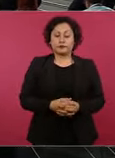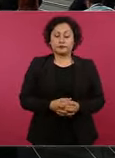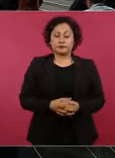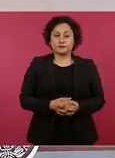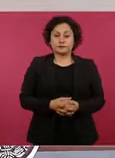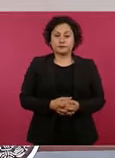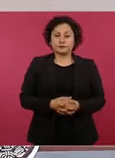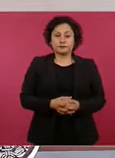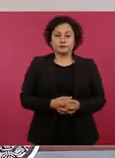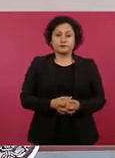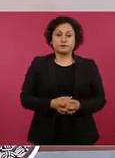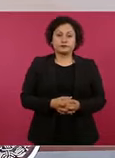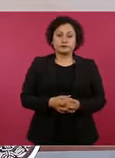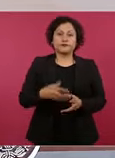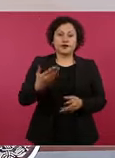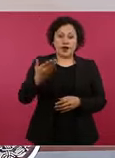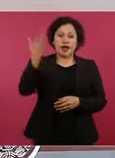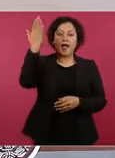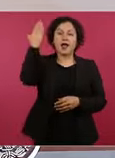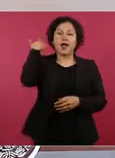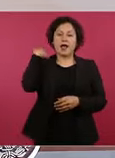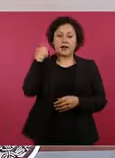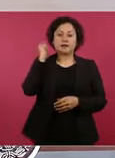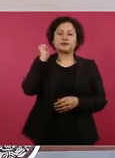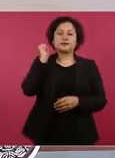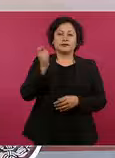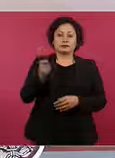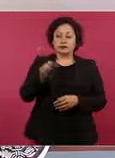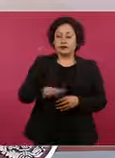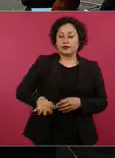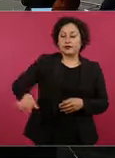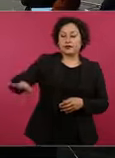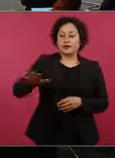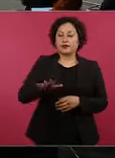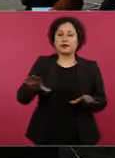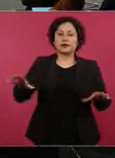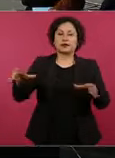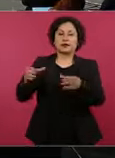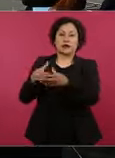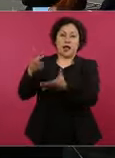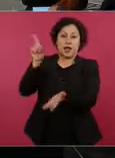En las guerrillas. Ah, bueno, desde algún lugar de las montañas. Desde algún lugar.